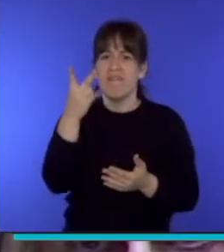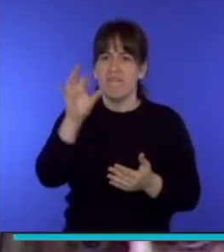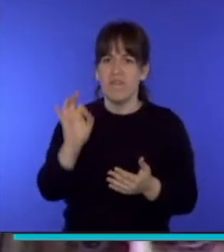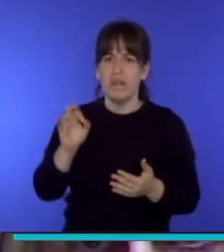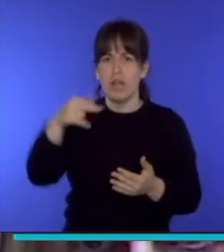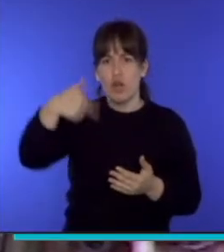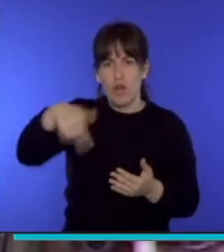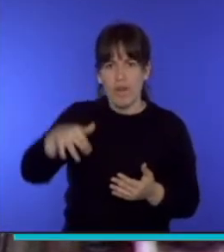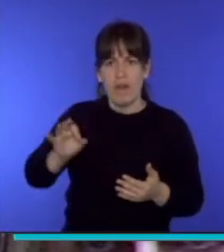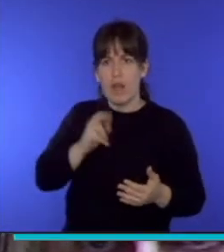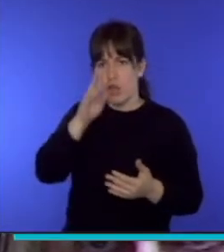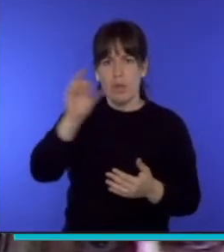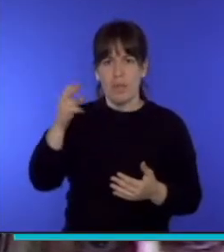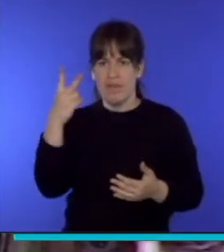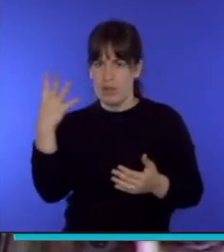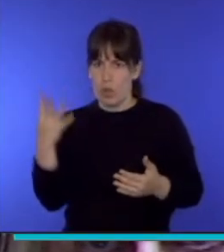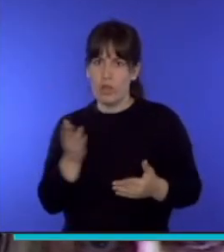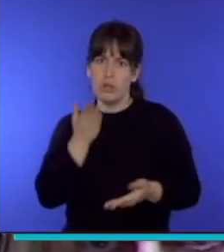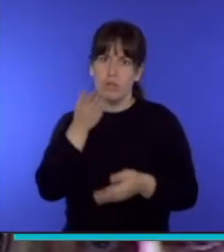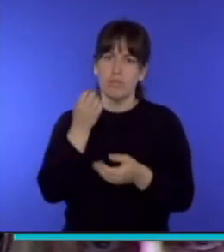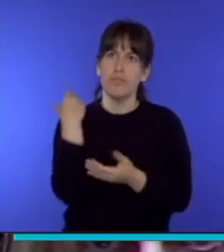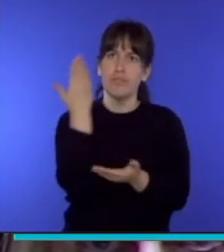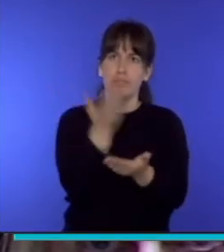del 2024 al Congreso de la Nación.